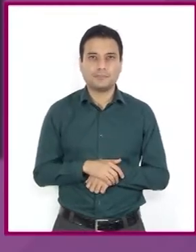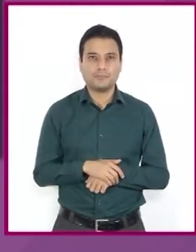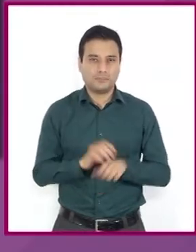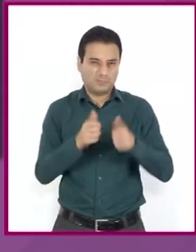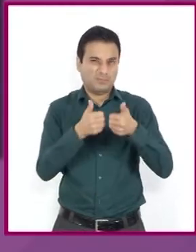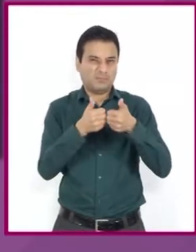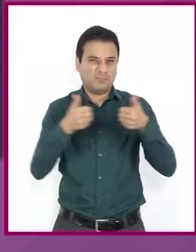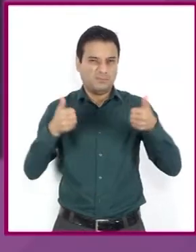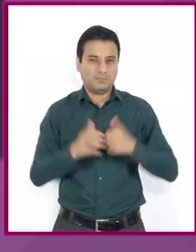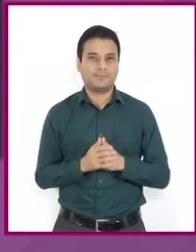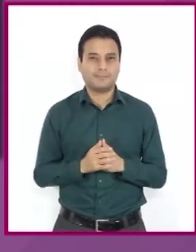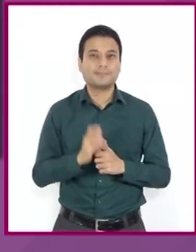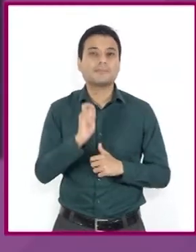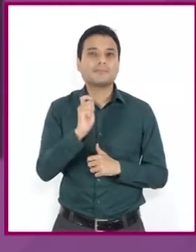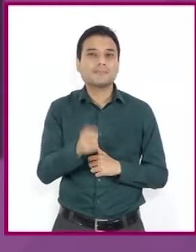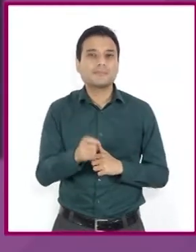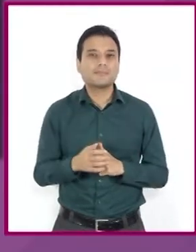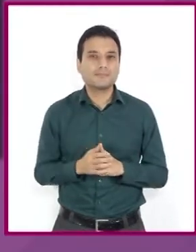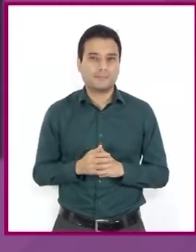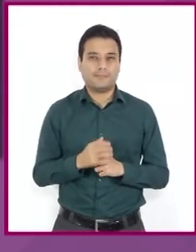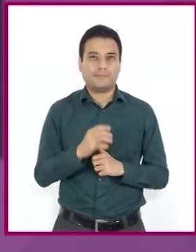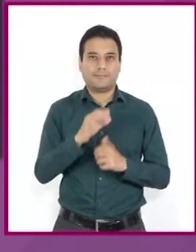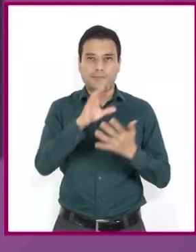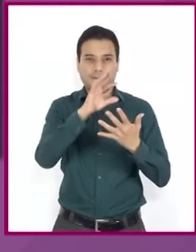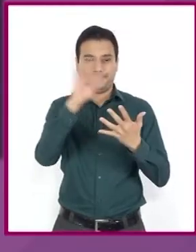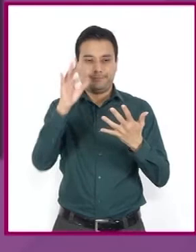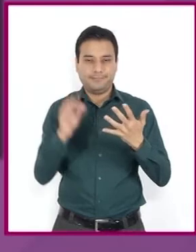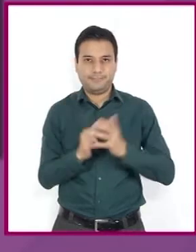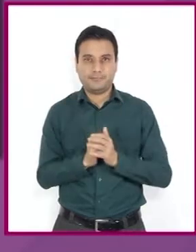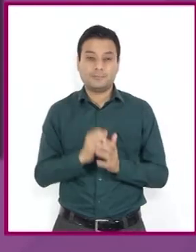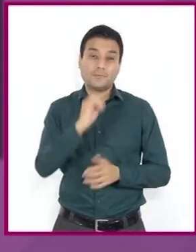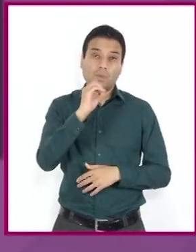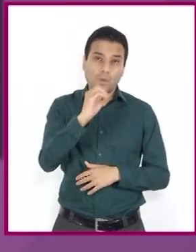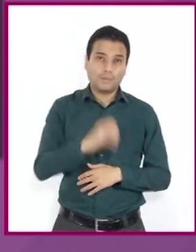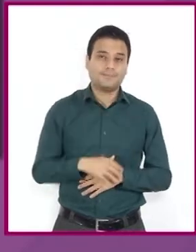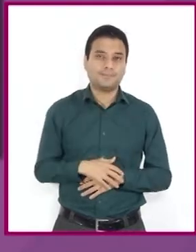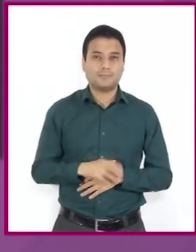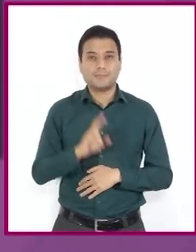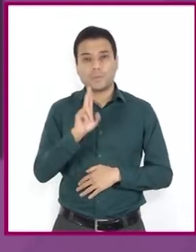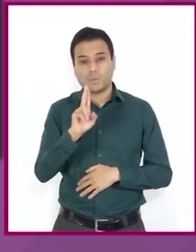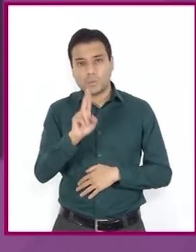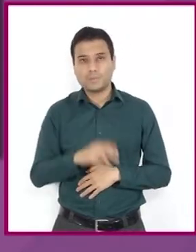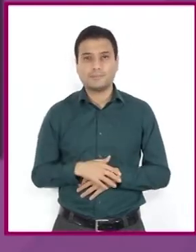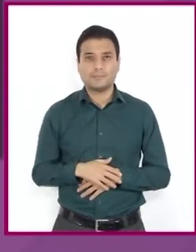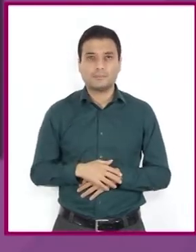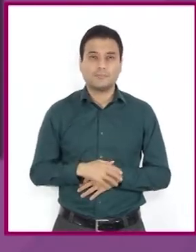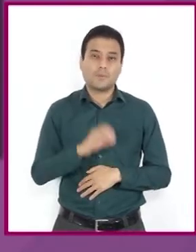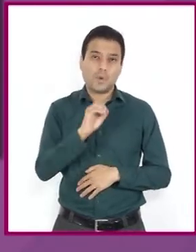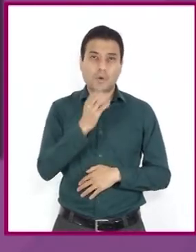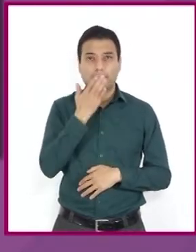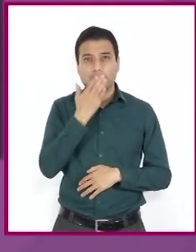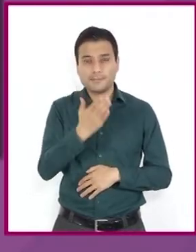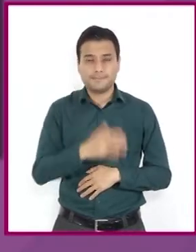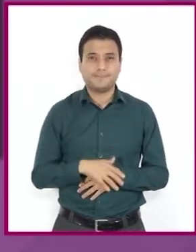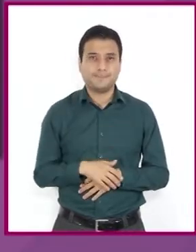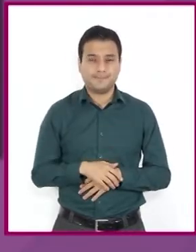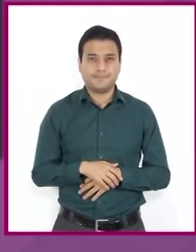Disyuntivos, indican elección, o, u, o bien.